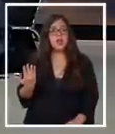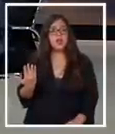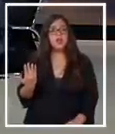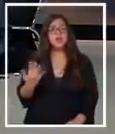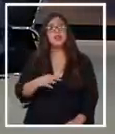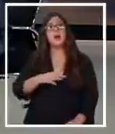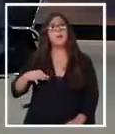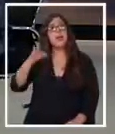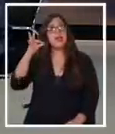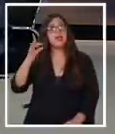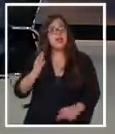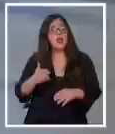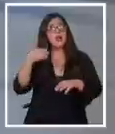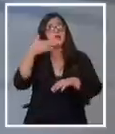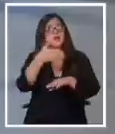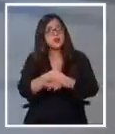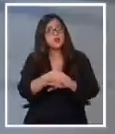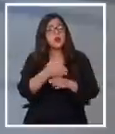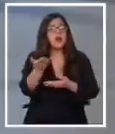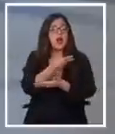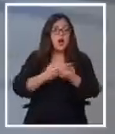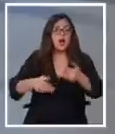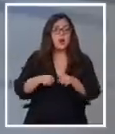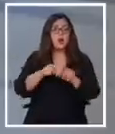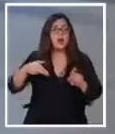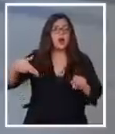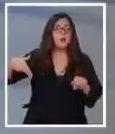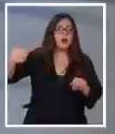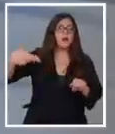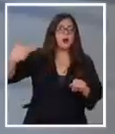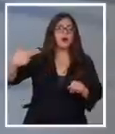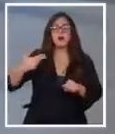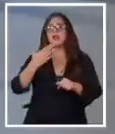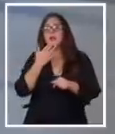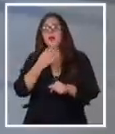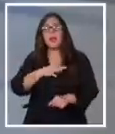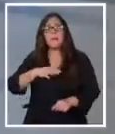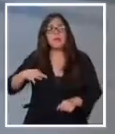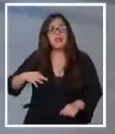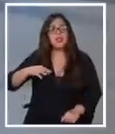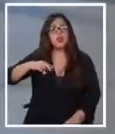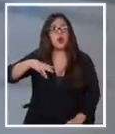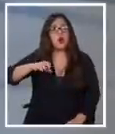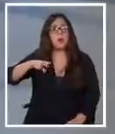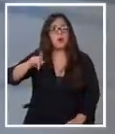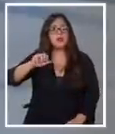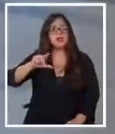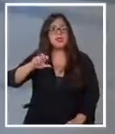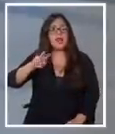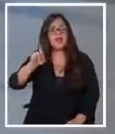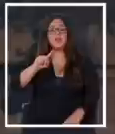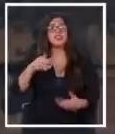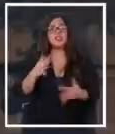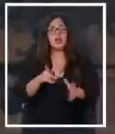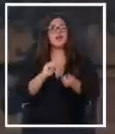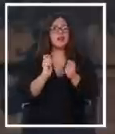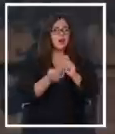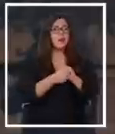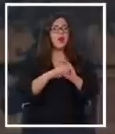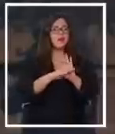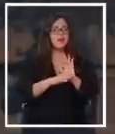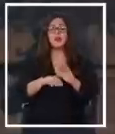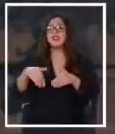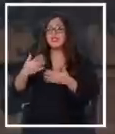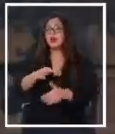dialogar diciendo recibe a balazos luego el sujetar monsalve tuvo que cambiar su agenda y hoy día ya hay un esquema distinto con una administra